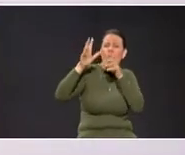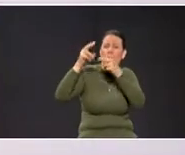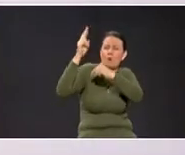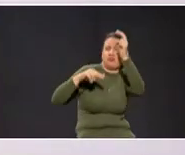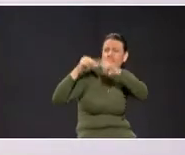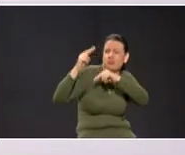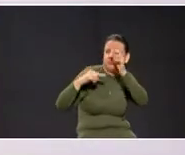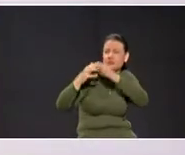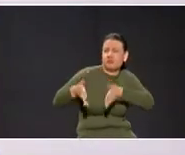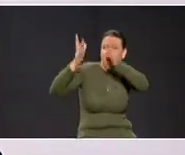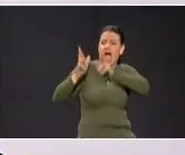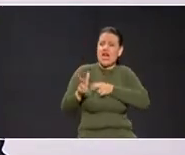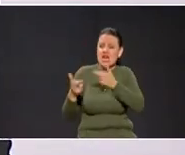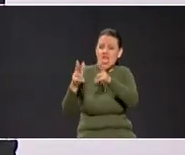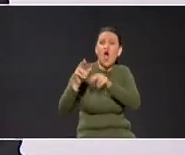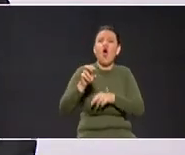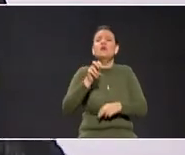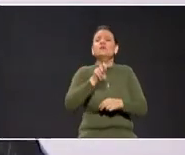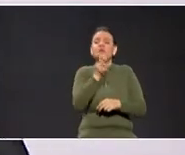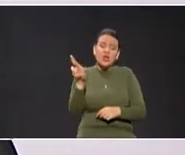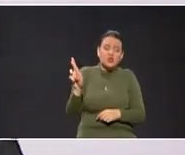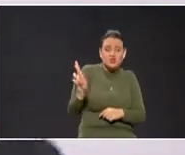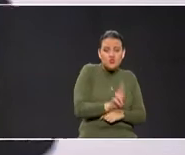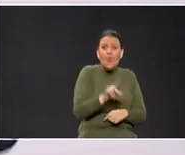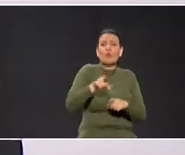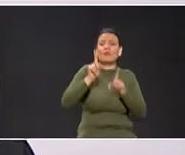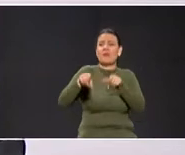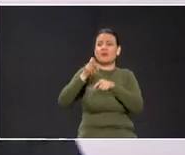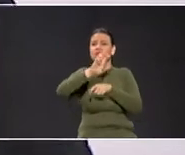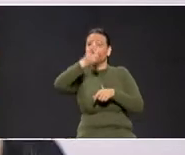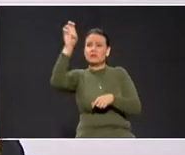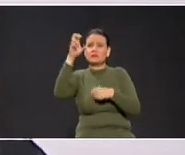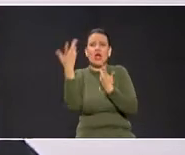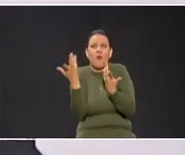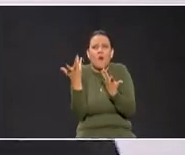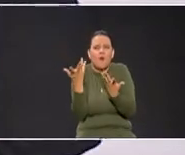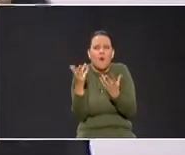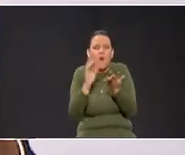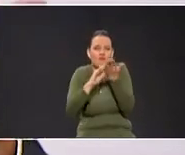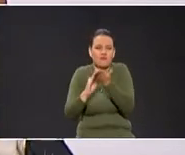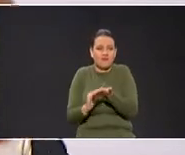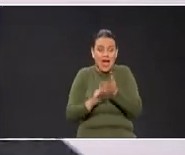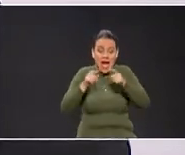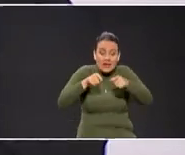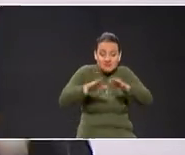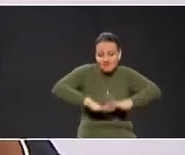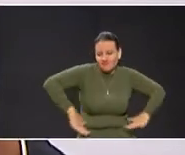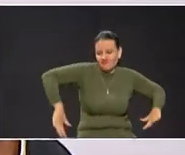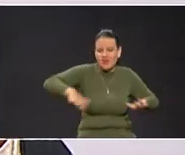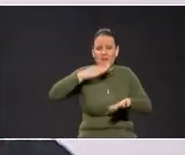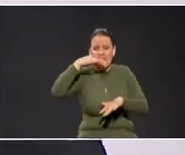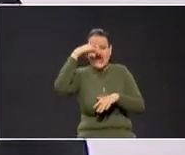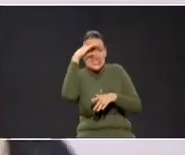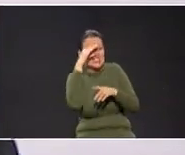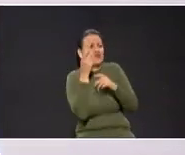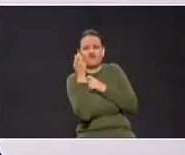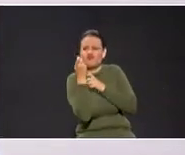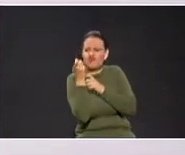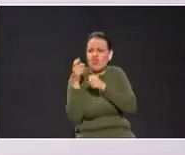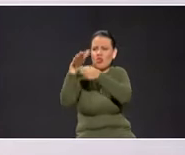de la gente frente al macroproyecto río norte y trabajaremos a intensificar en el valle de aburrá los procesos de construcción liberando espacio y